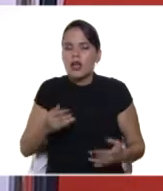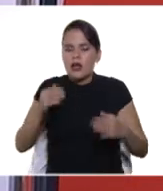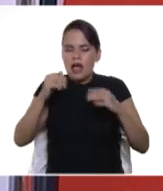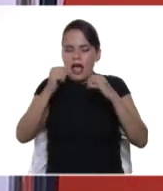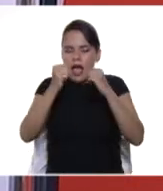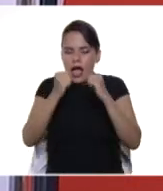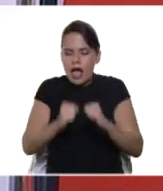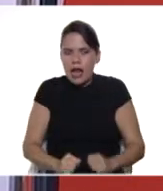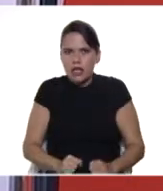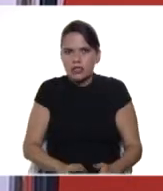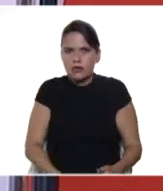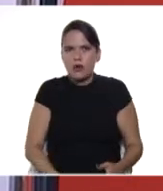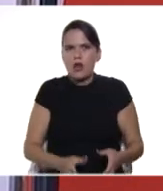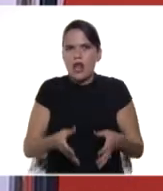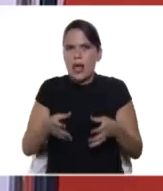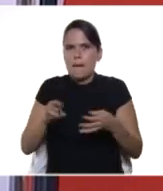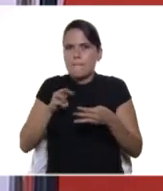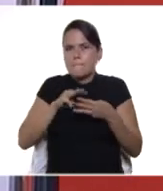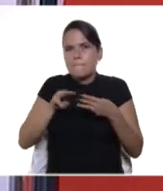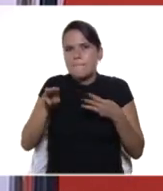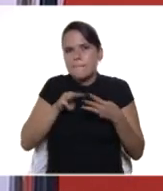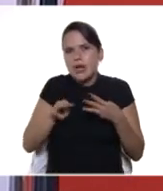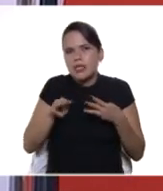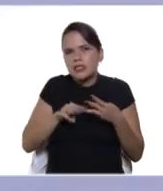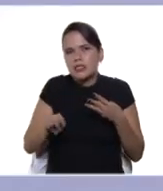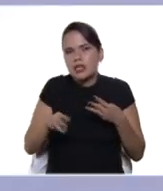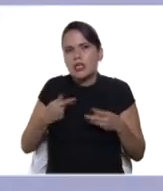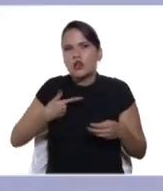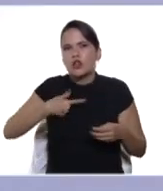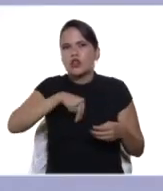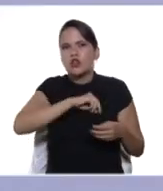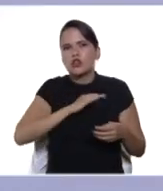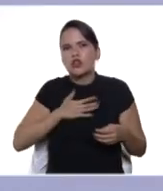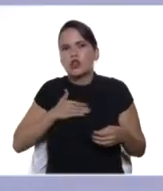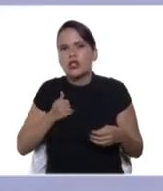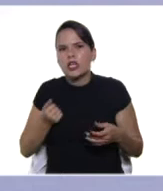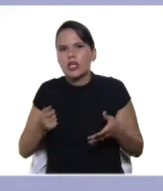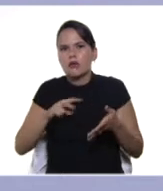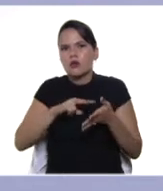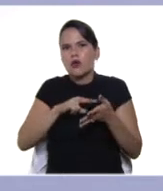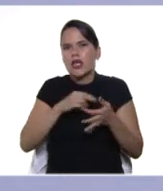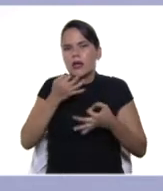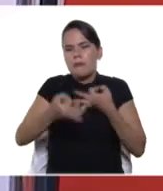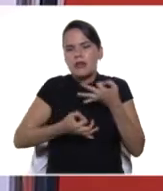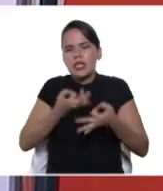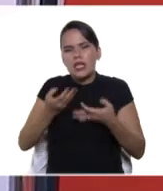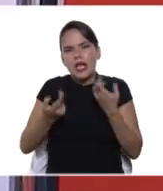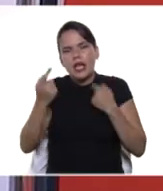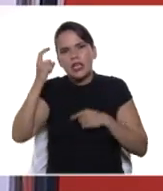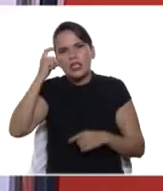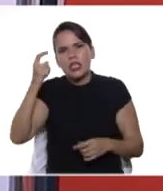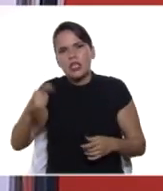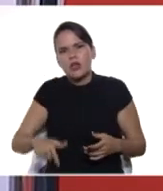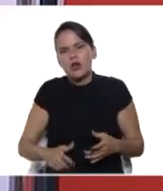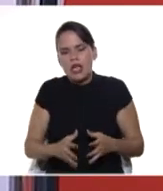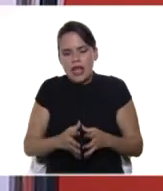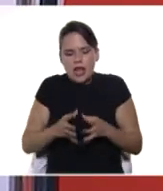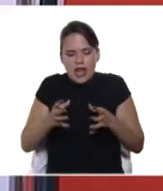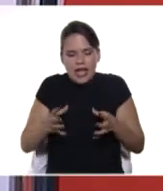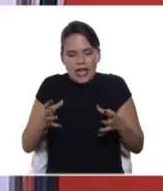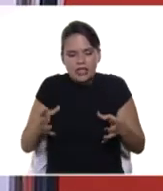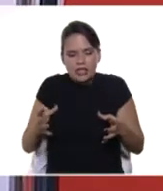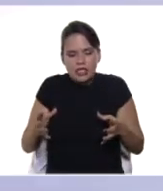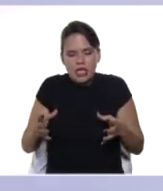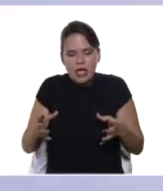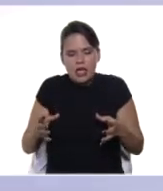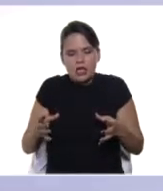abajo, y la masa, que es lo que nosotros estamos intentando conceptualizar el día de hoy, es la cantidad de materia